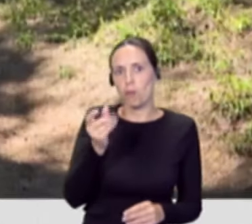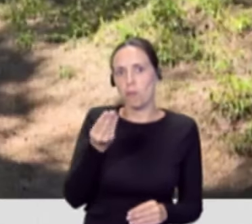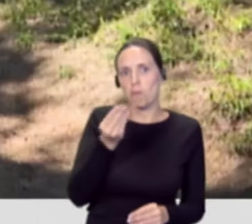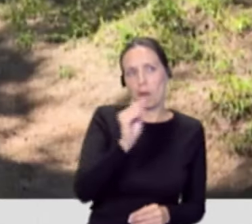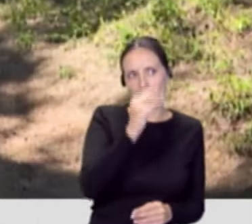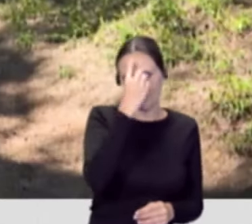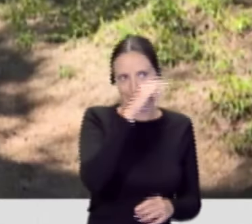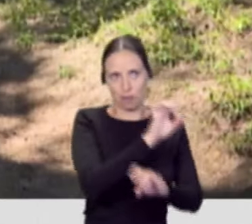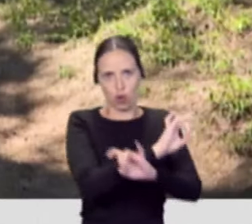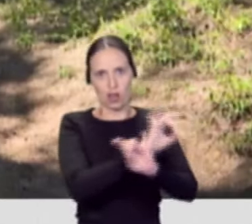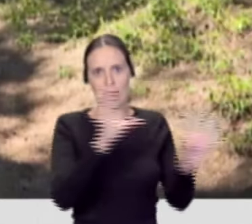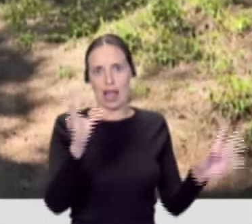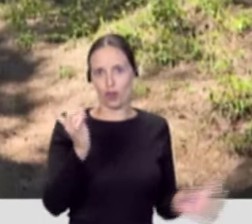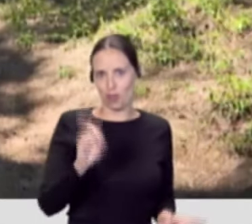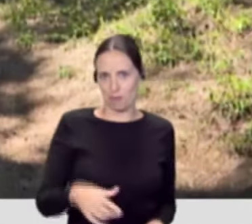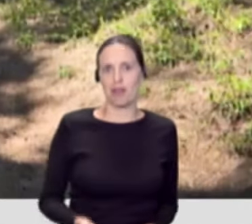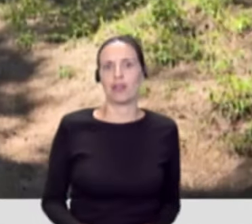lógico que